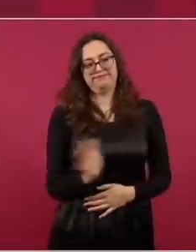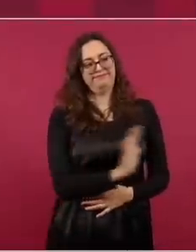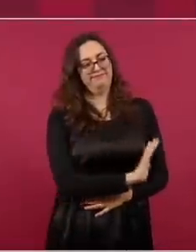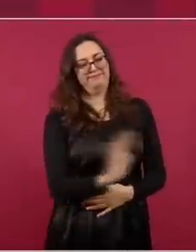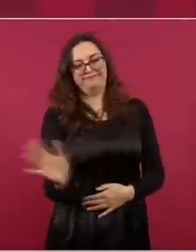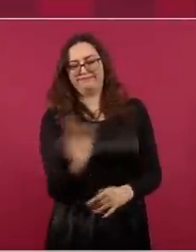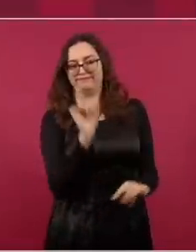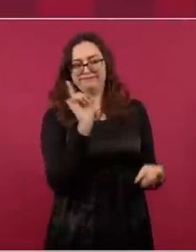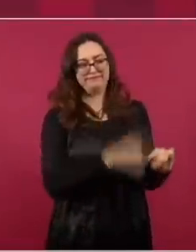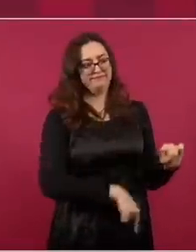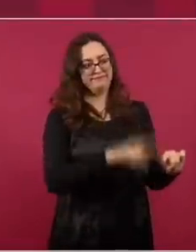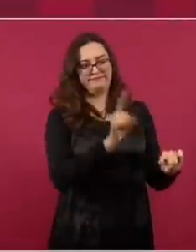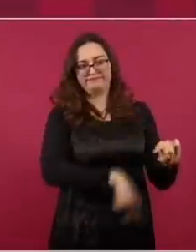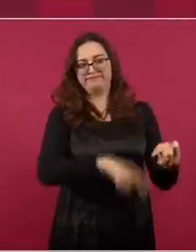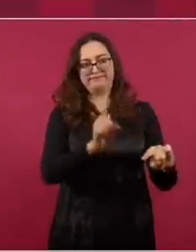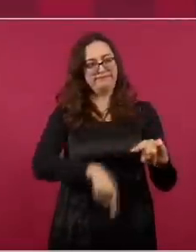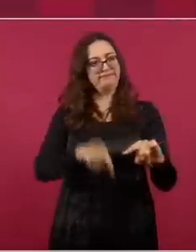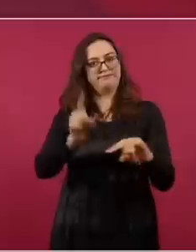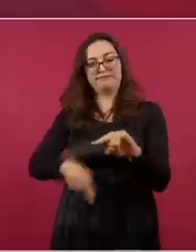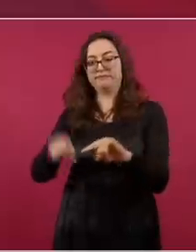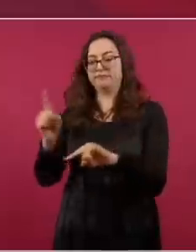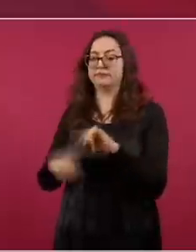no solo ellos